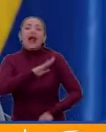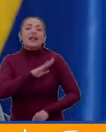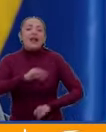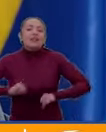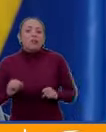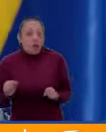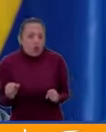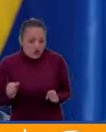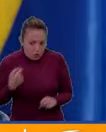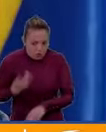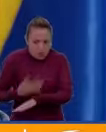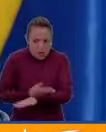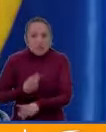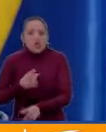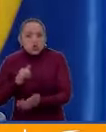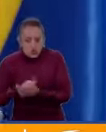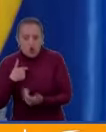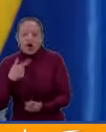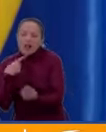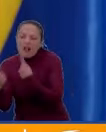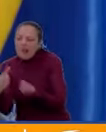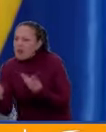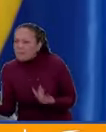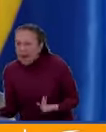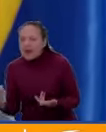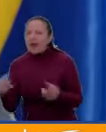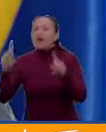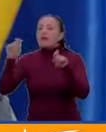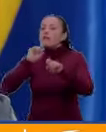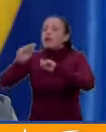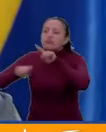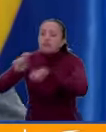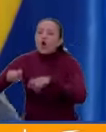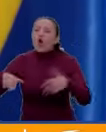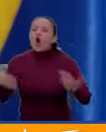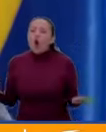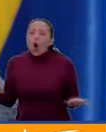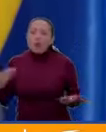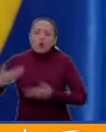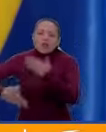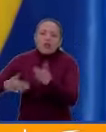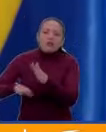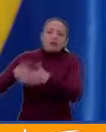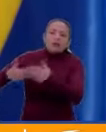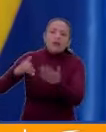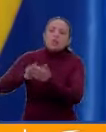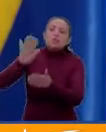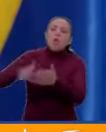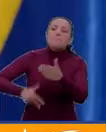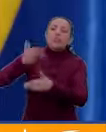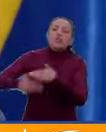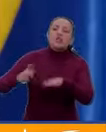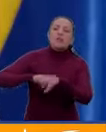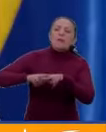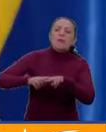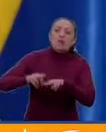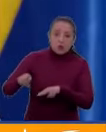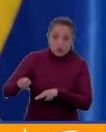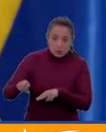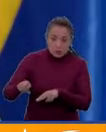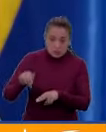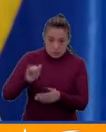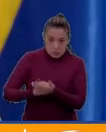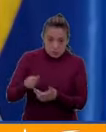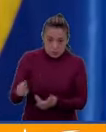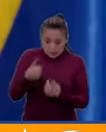Bogotá para qué para indagar efectivamente Cómo va el desarrollo del proyecto metro eso es función